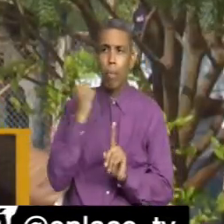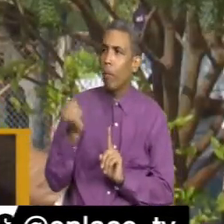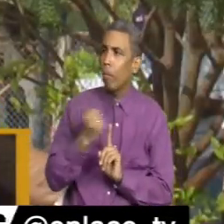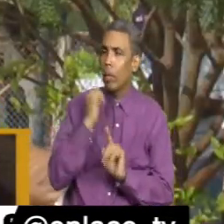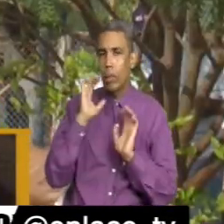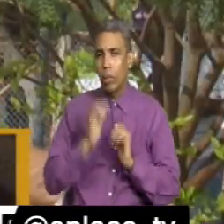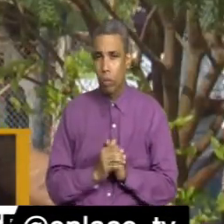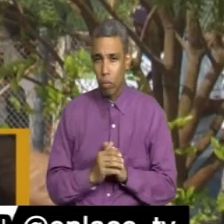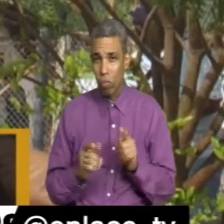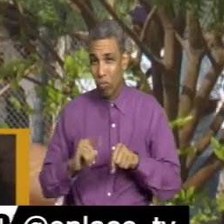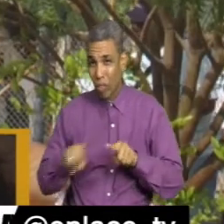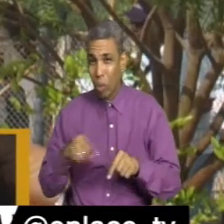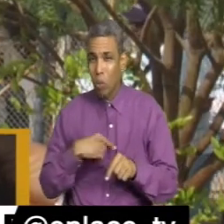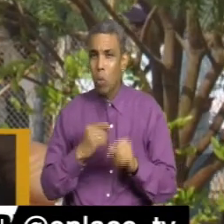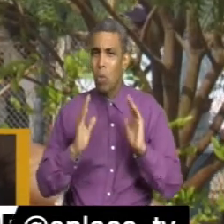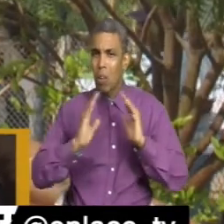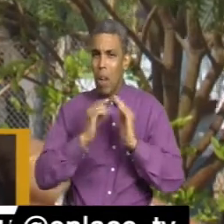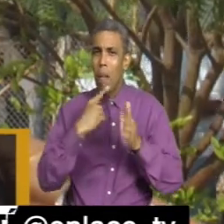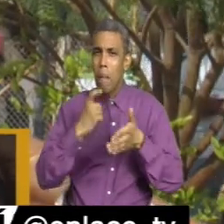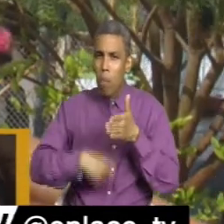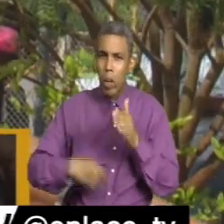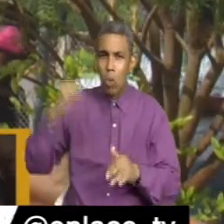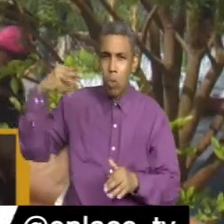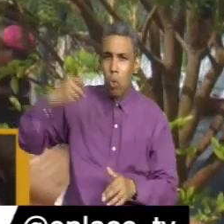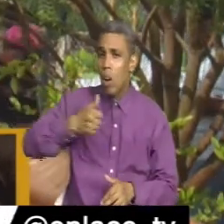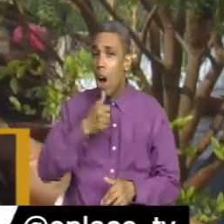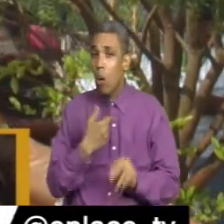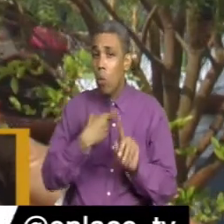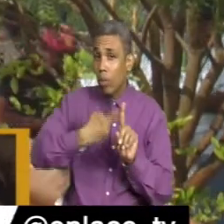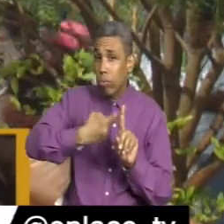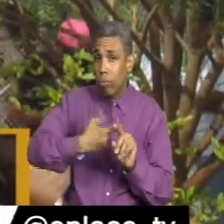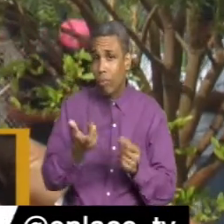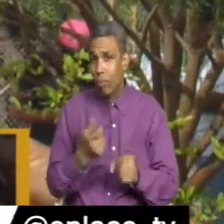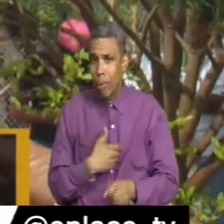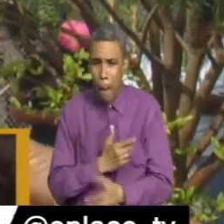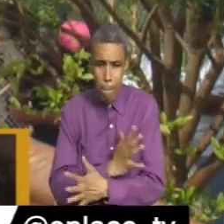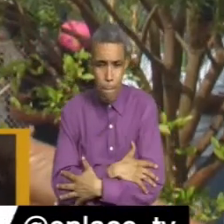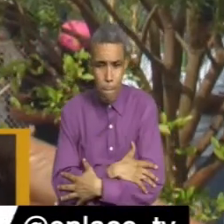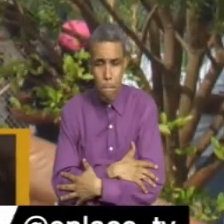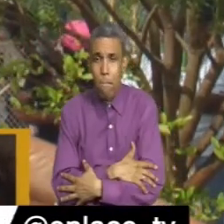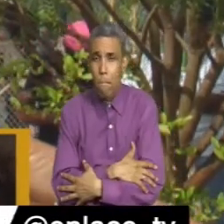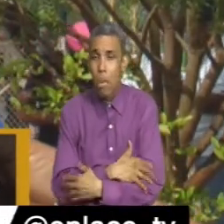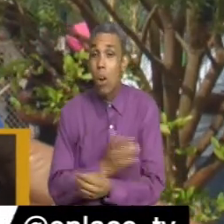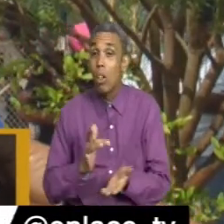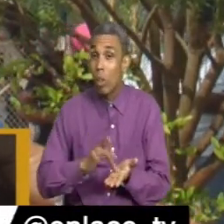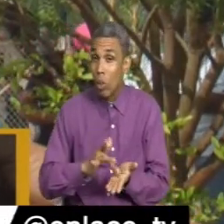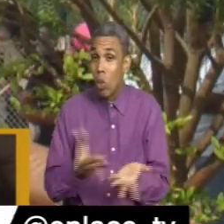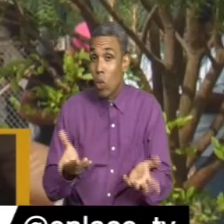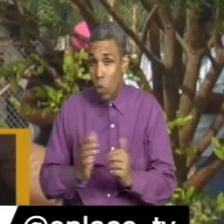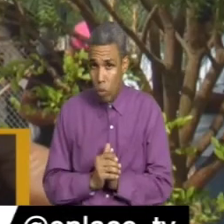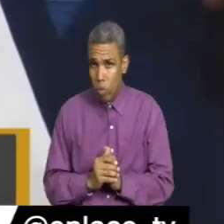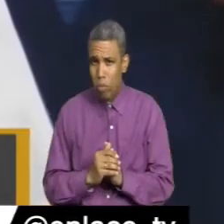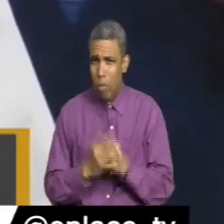impuesto predial, el impuesto de la casa, el agua, luz, gas, arriendo, y estamos realmente en una condición de que tristemente vemos que la empresa llega a Barranca Bermeja, hermano,